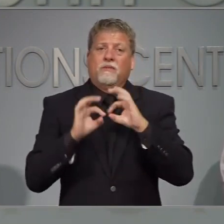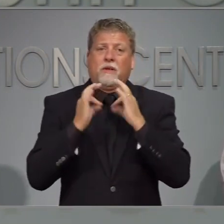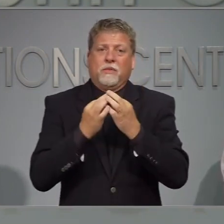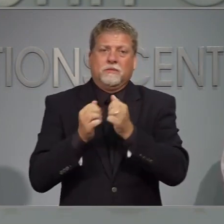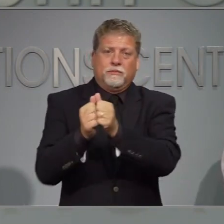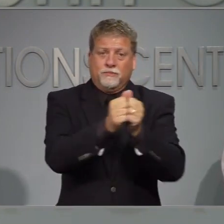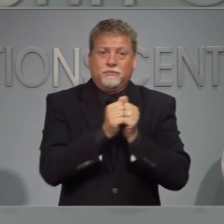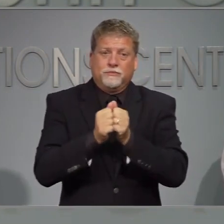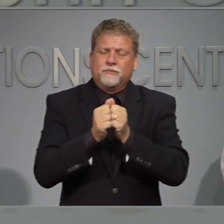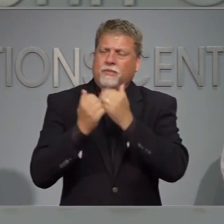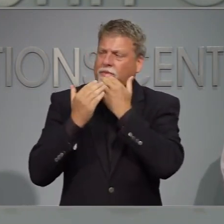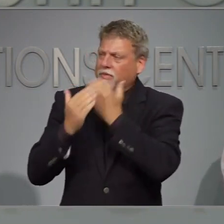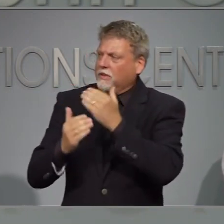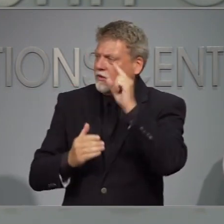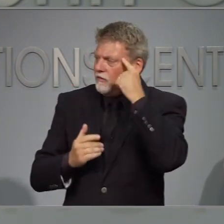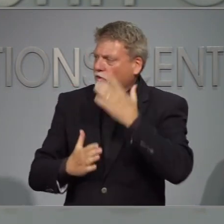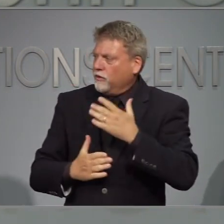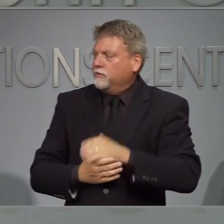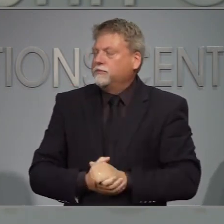Gracias.